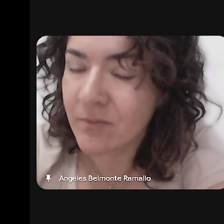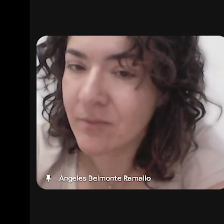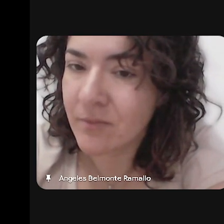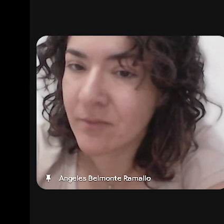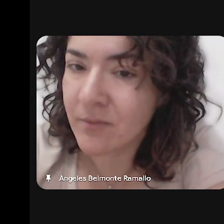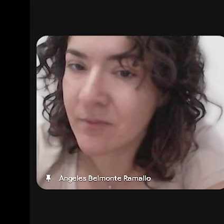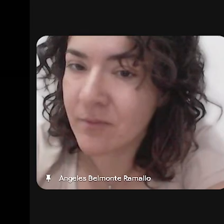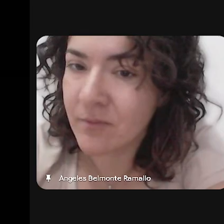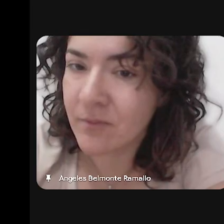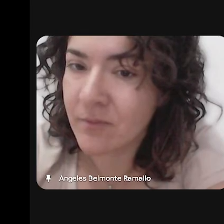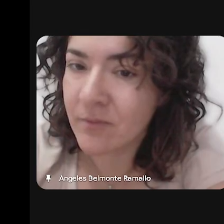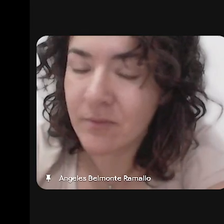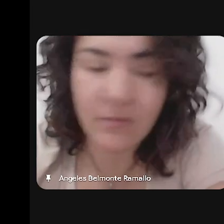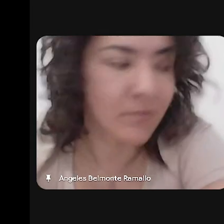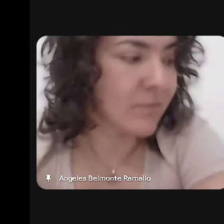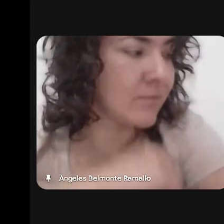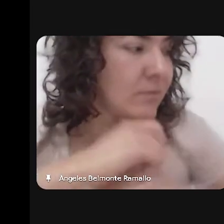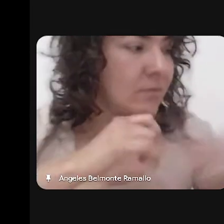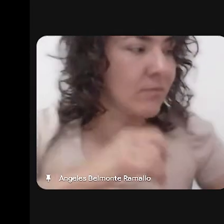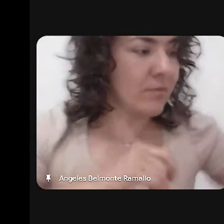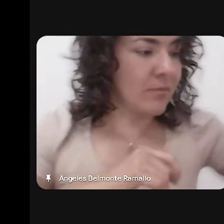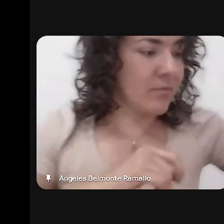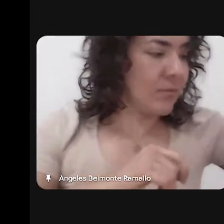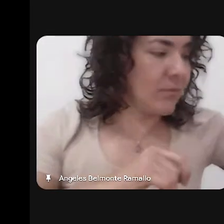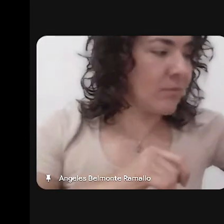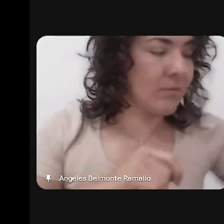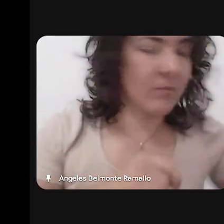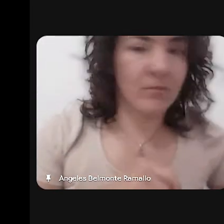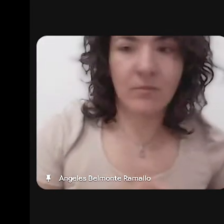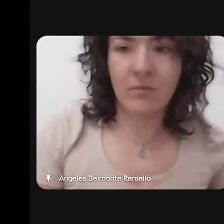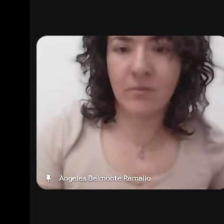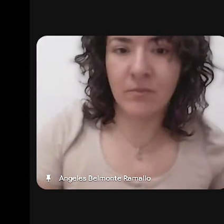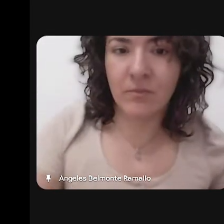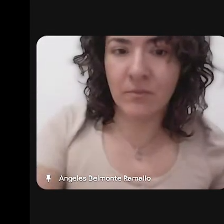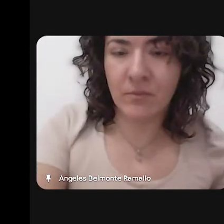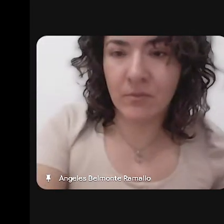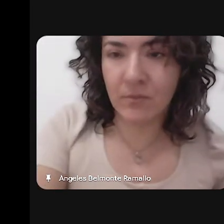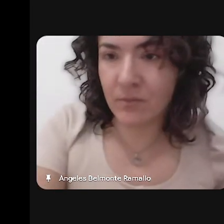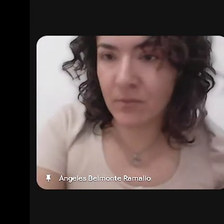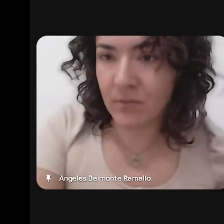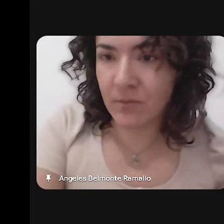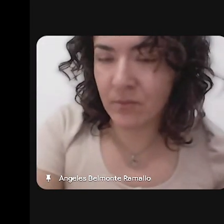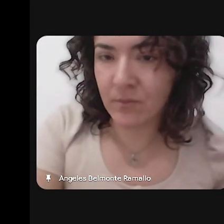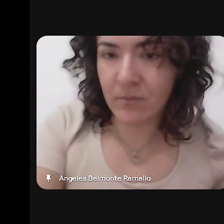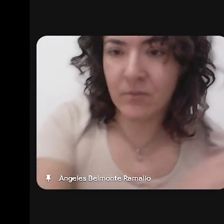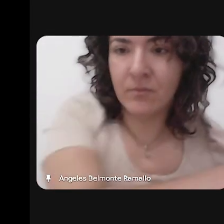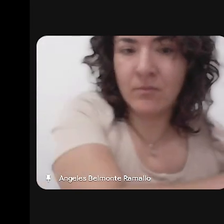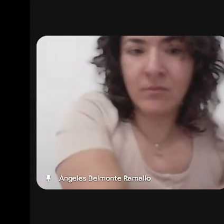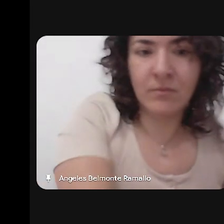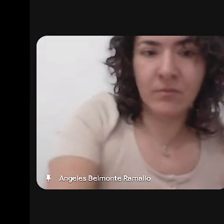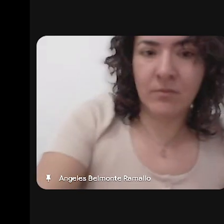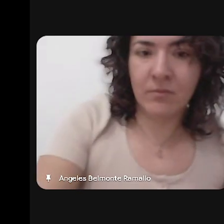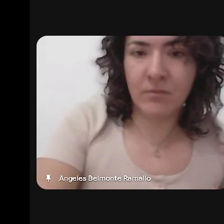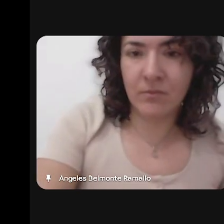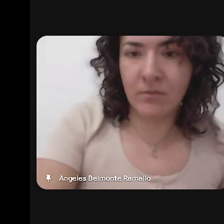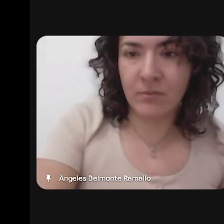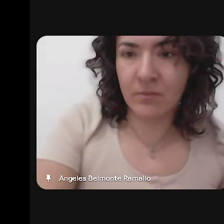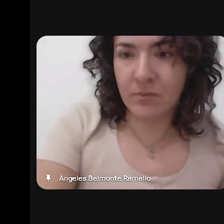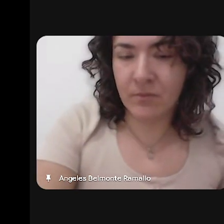le hago una pregunta de, por ejemplo, bueno, ¿cuál es la seña de color tal o del perro tal y así?